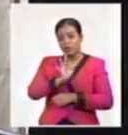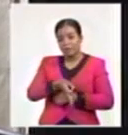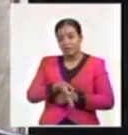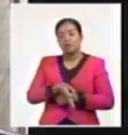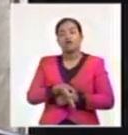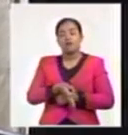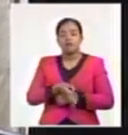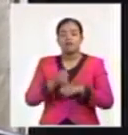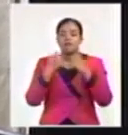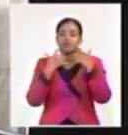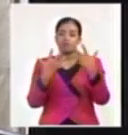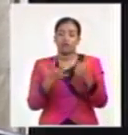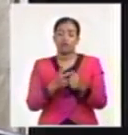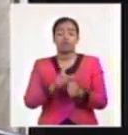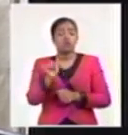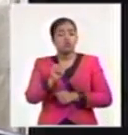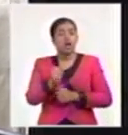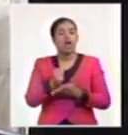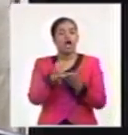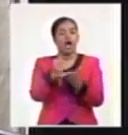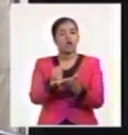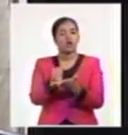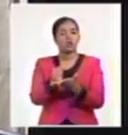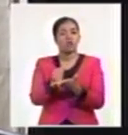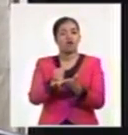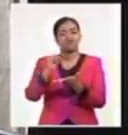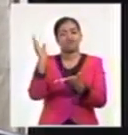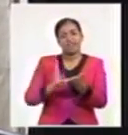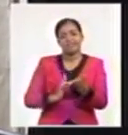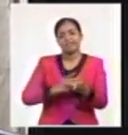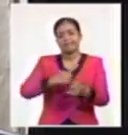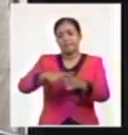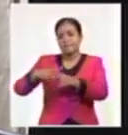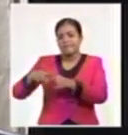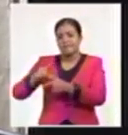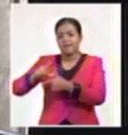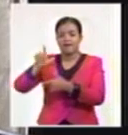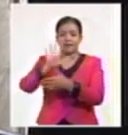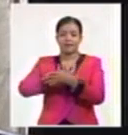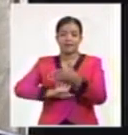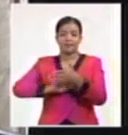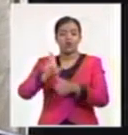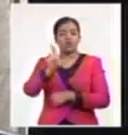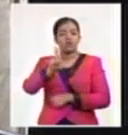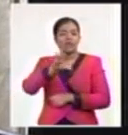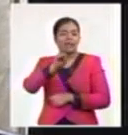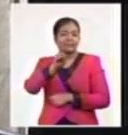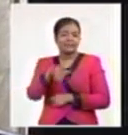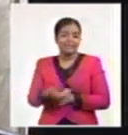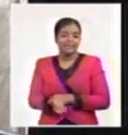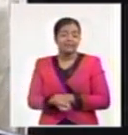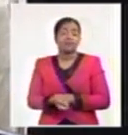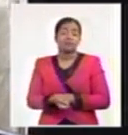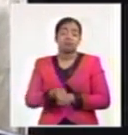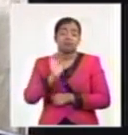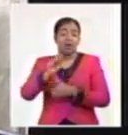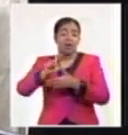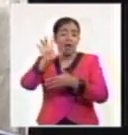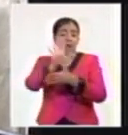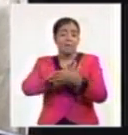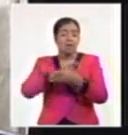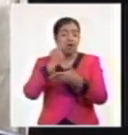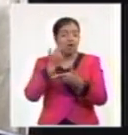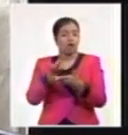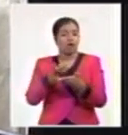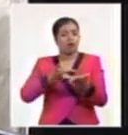en políticas sociales importantes en la región. Lula también decía, bueno, la importancia, es verdad que América Latina ha perdido muchos de sus